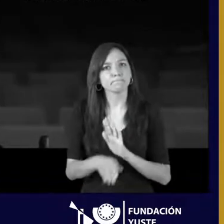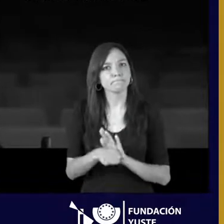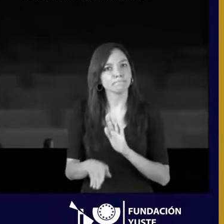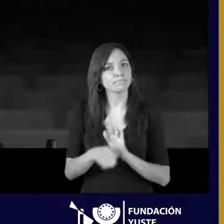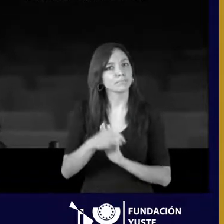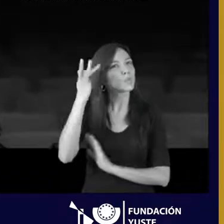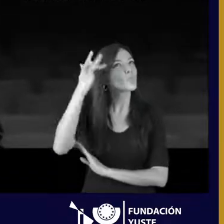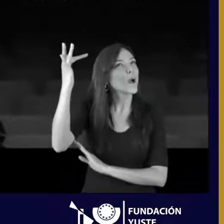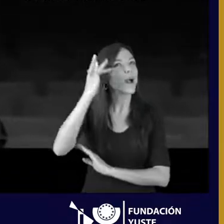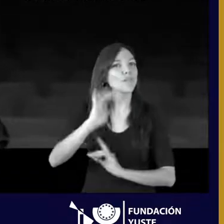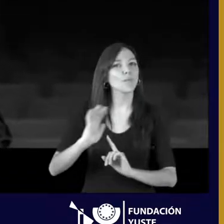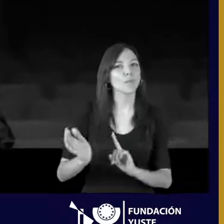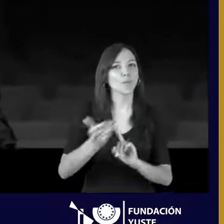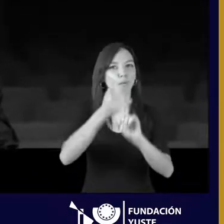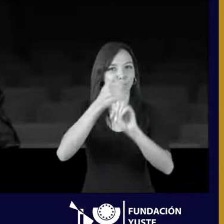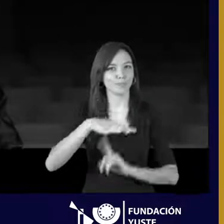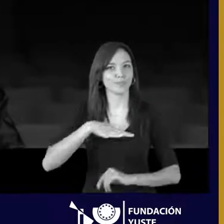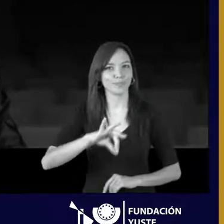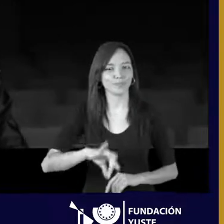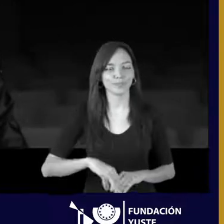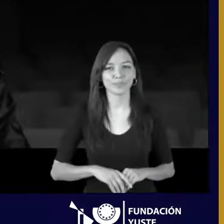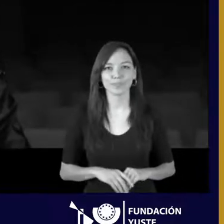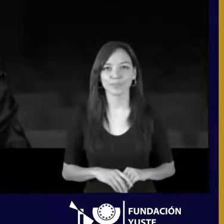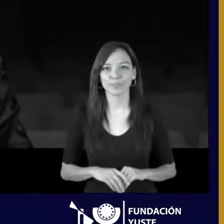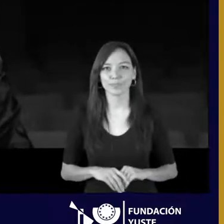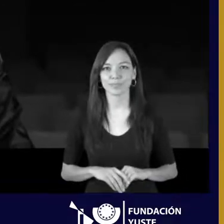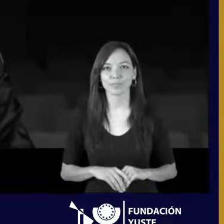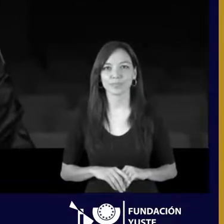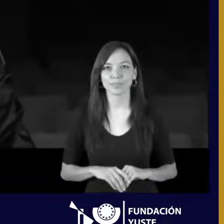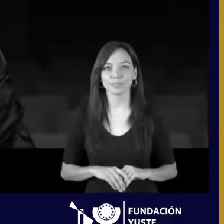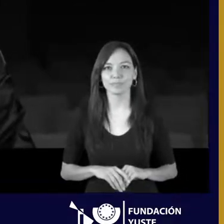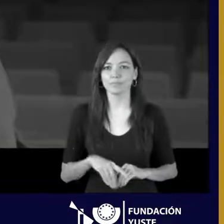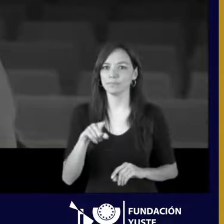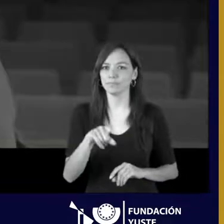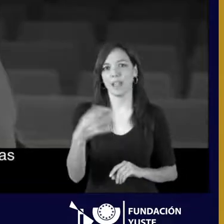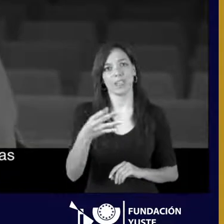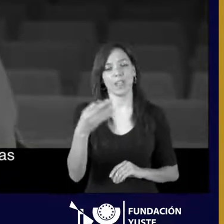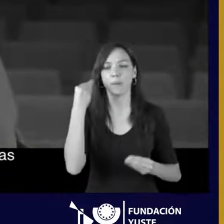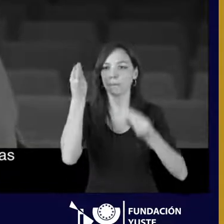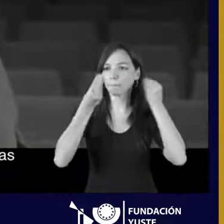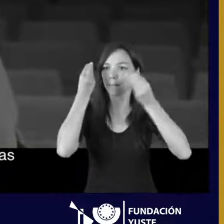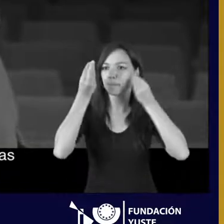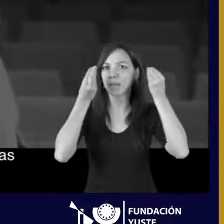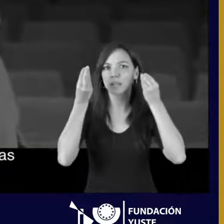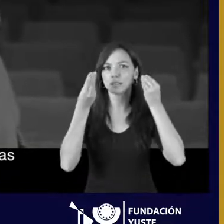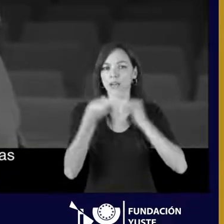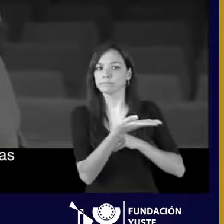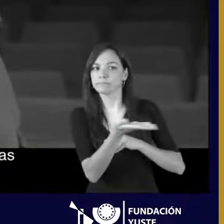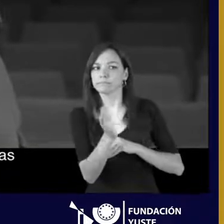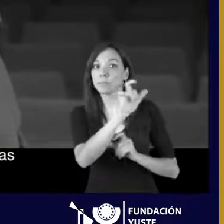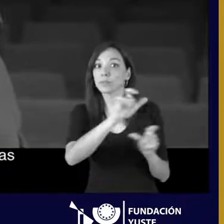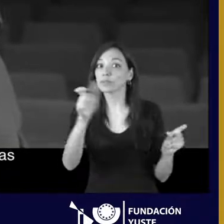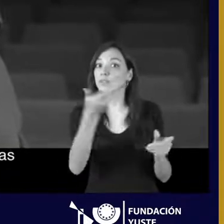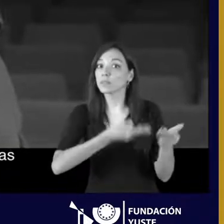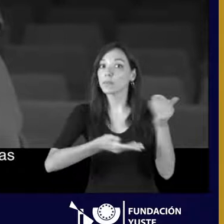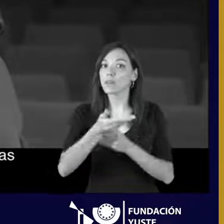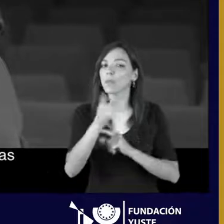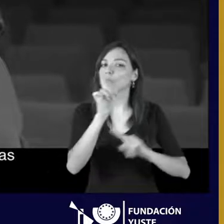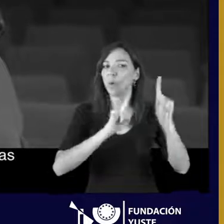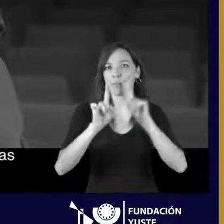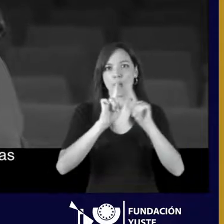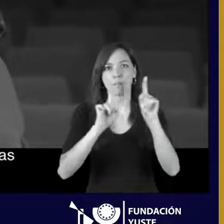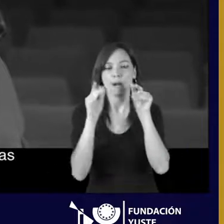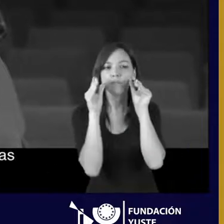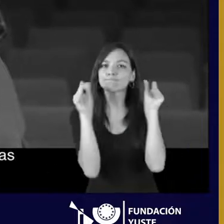nada que sigan cumpliendo los sueños que ti teng cuelta los problemas la